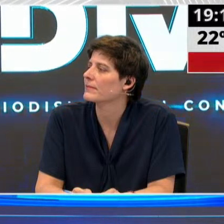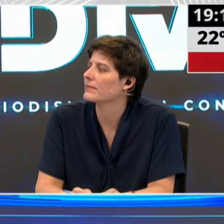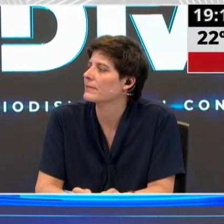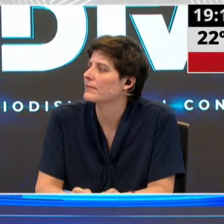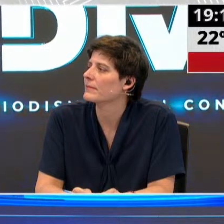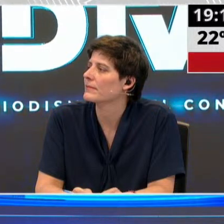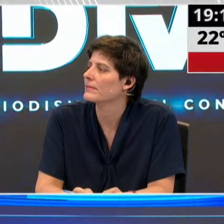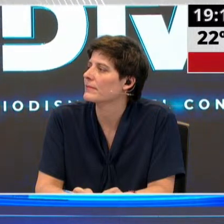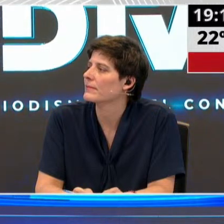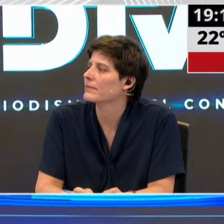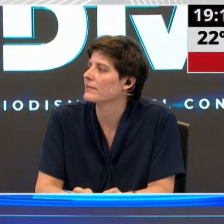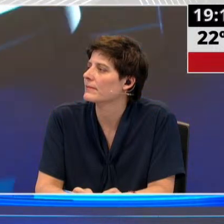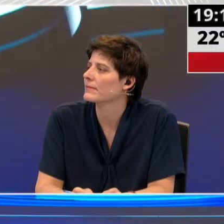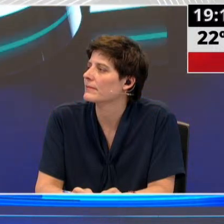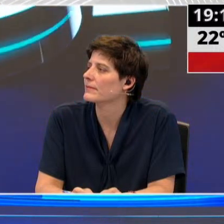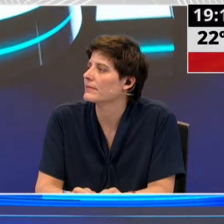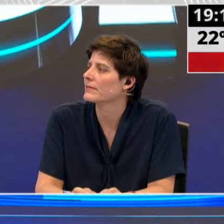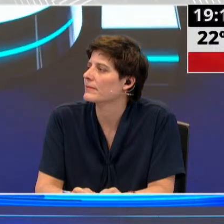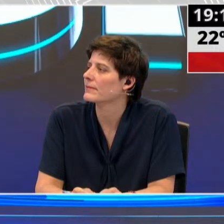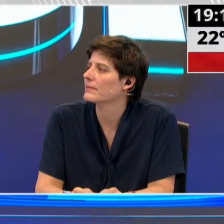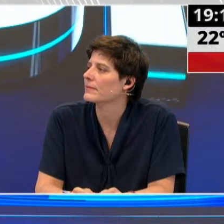queda usted